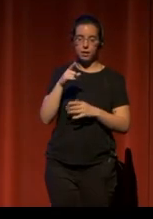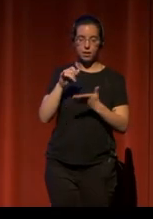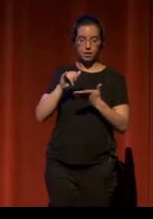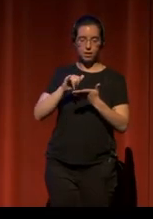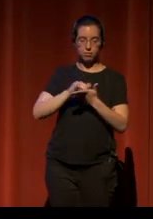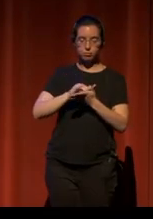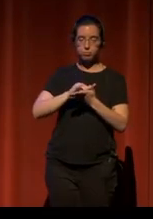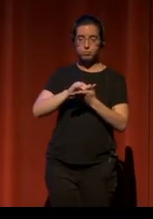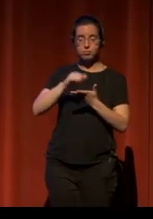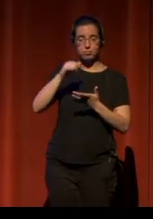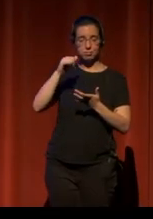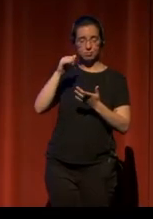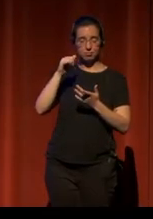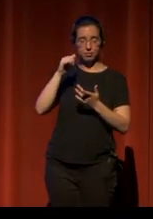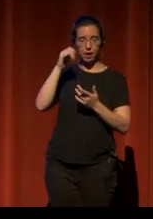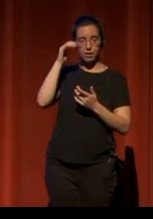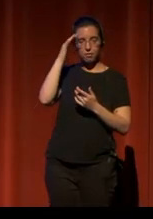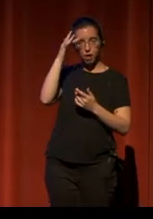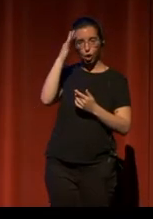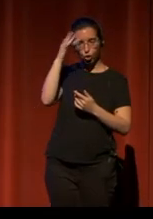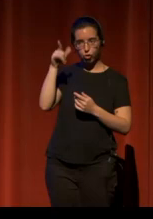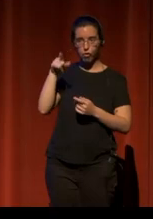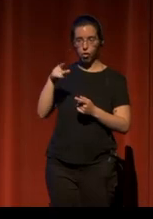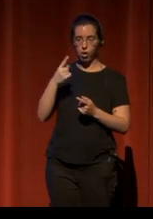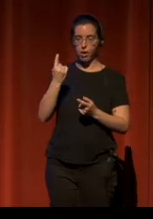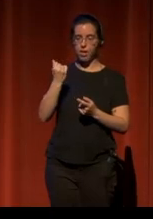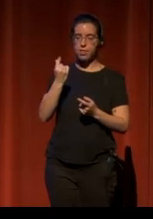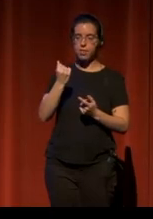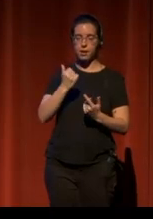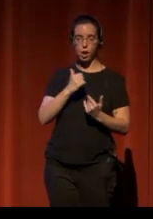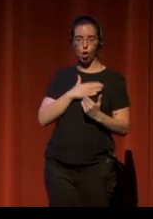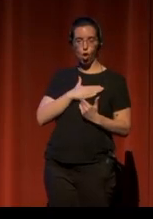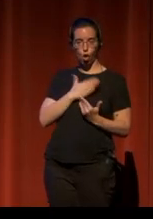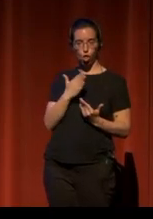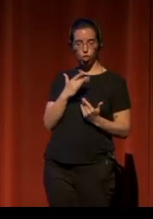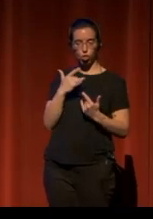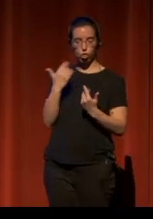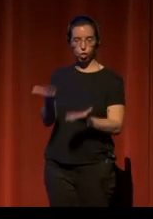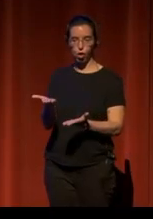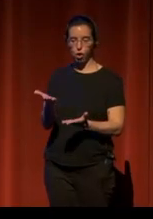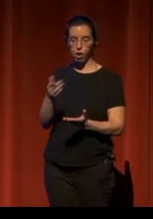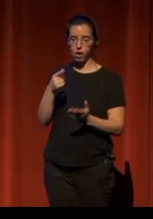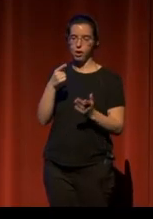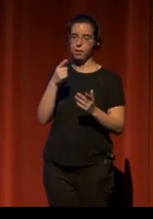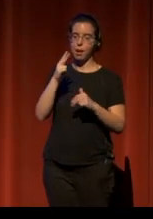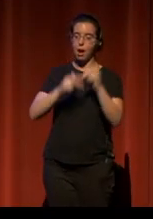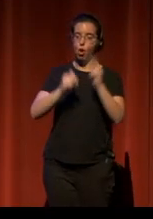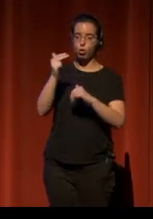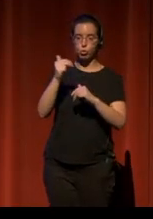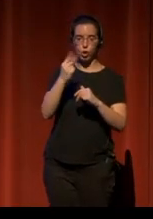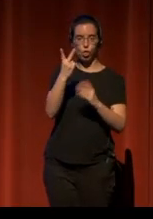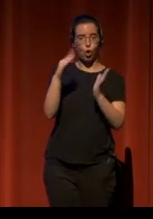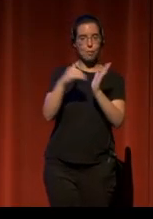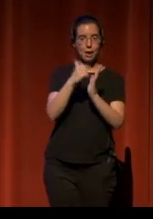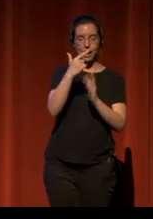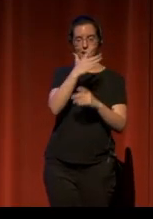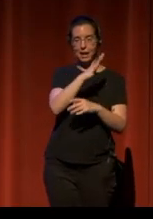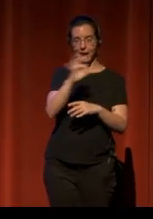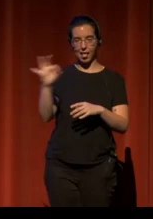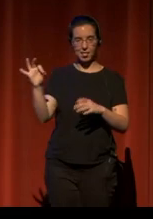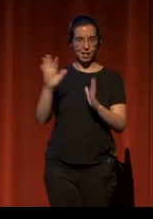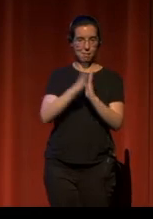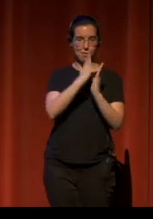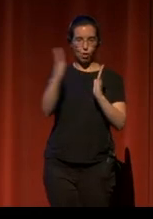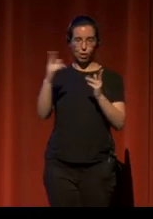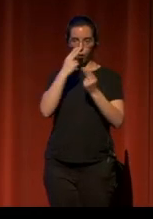y millonario dona una parte importante de Su riqueza para construir más de 2500 bibliotecas públicas la mayoría de las